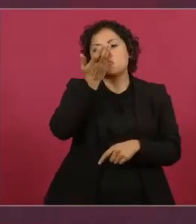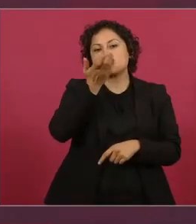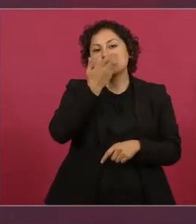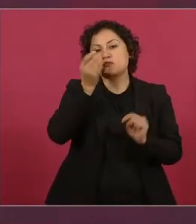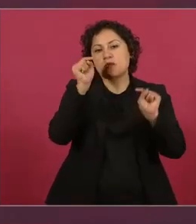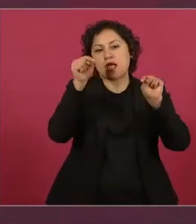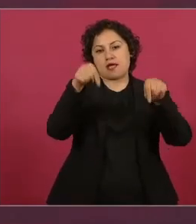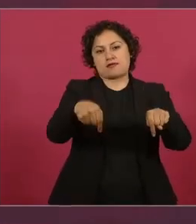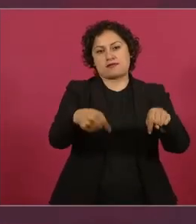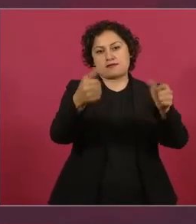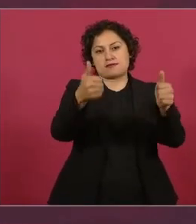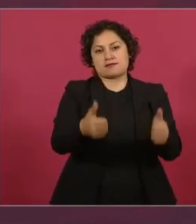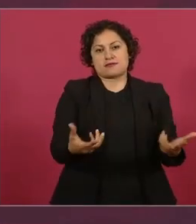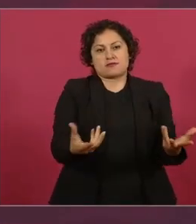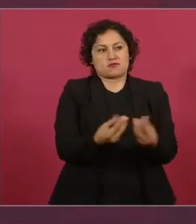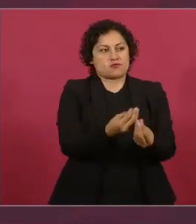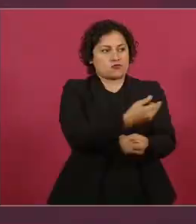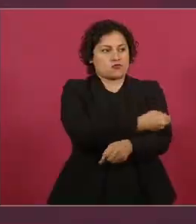con la familia,